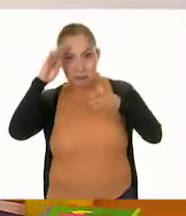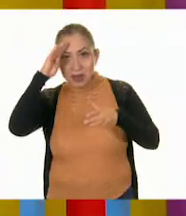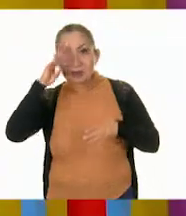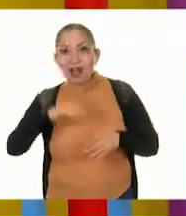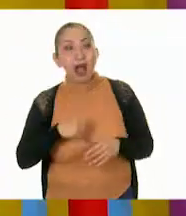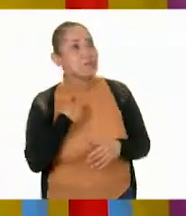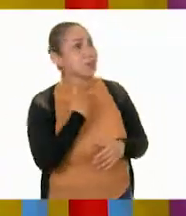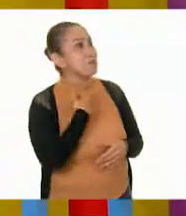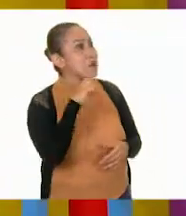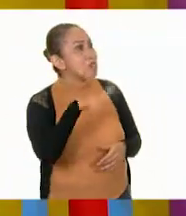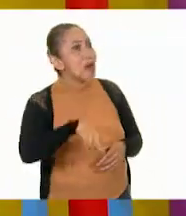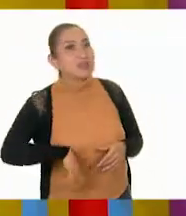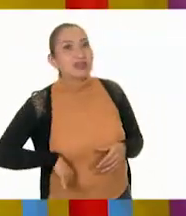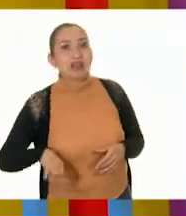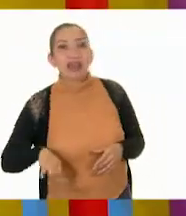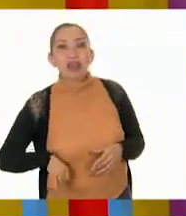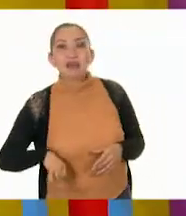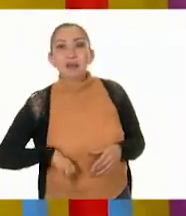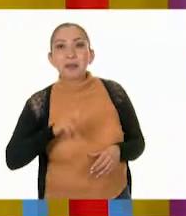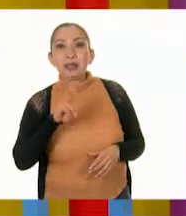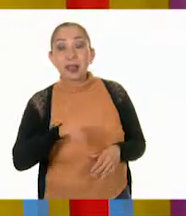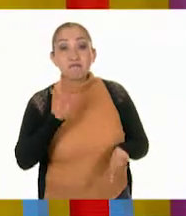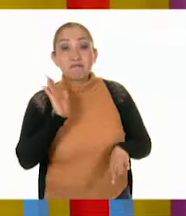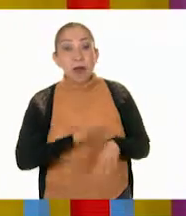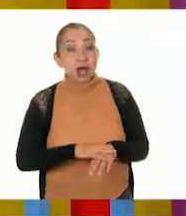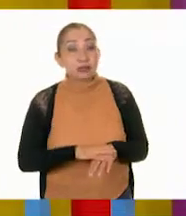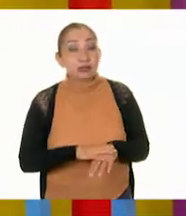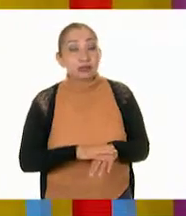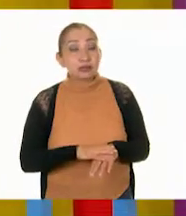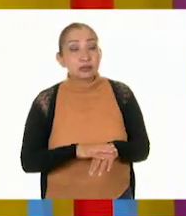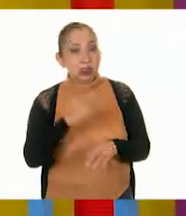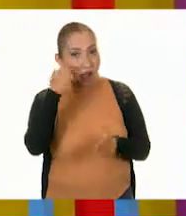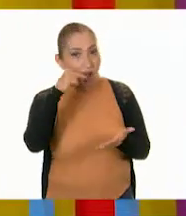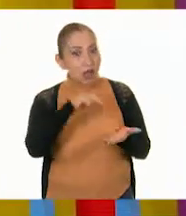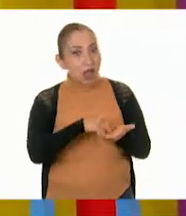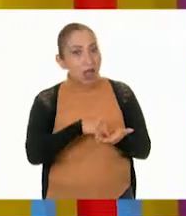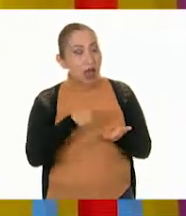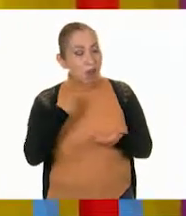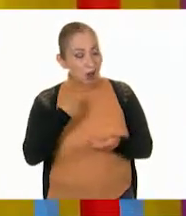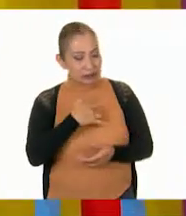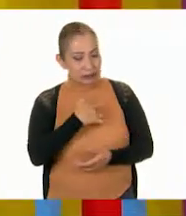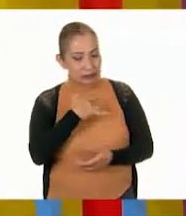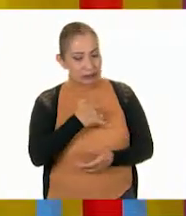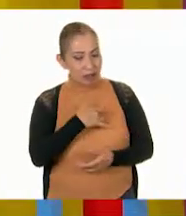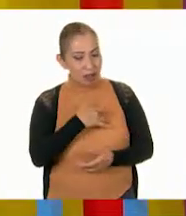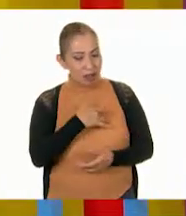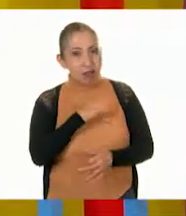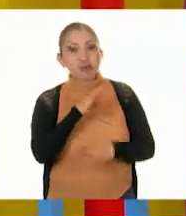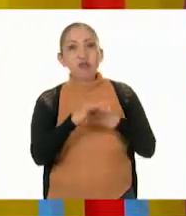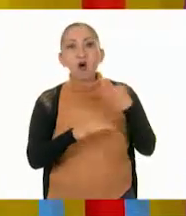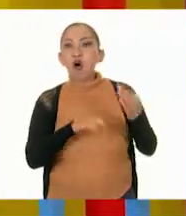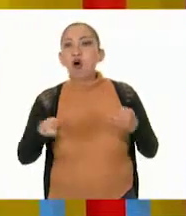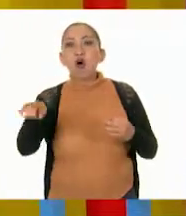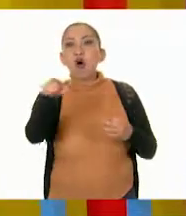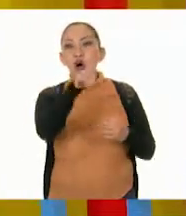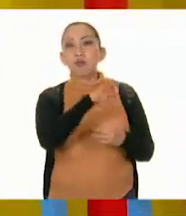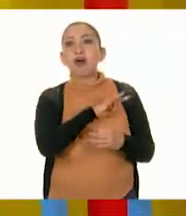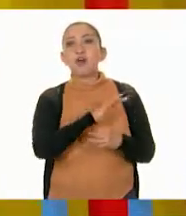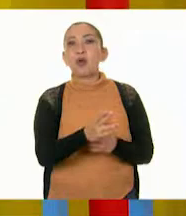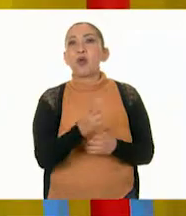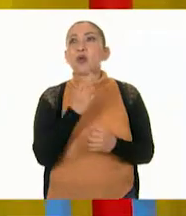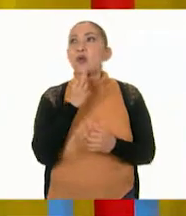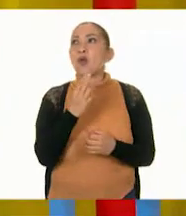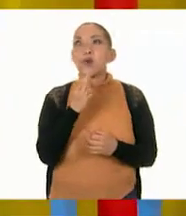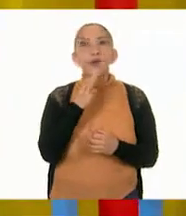me pareció muy interesante, profe Lalo! Y sobre todo, creo que me quedó esta sensación de que todas y todos podemos